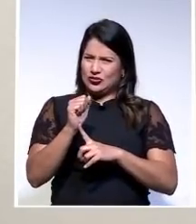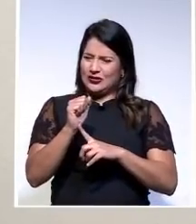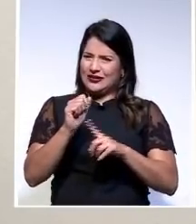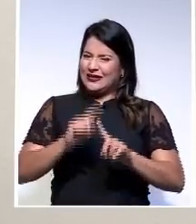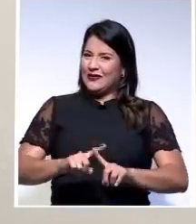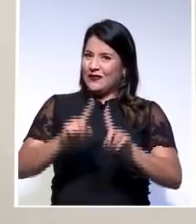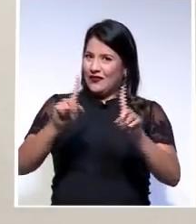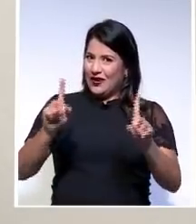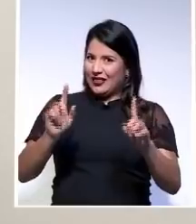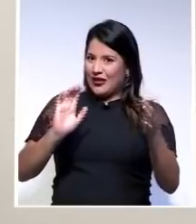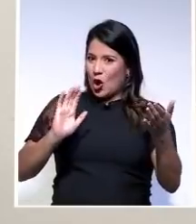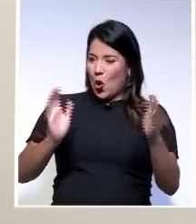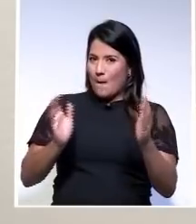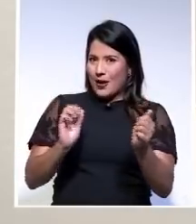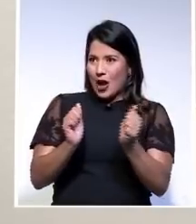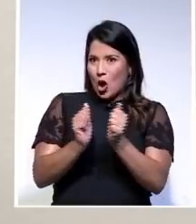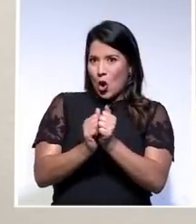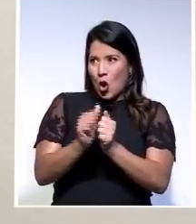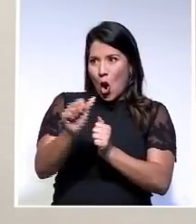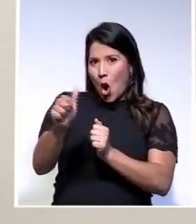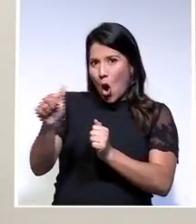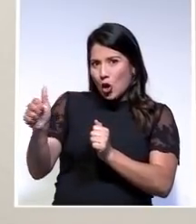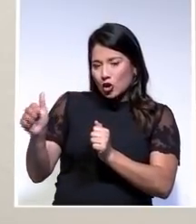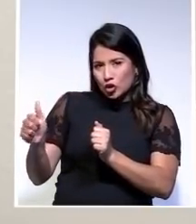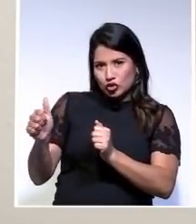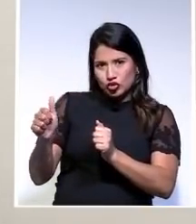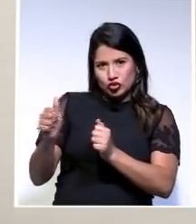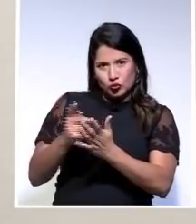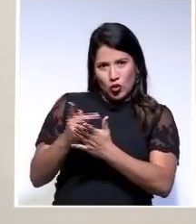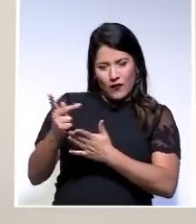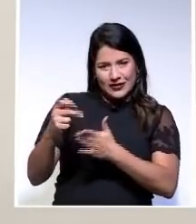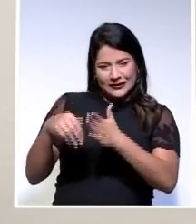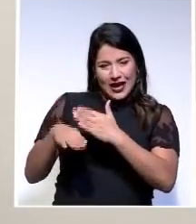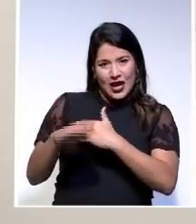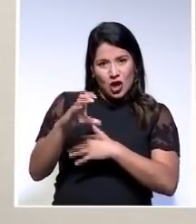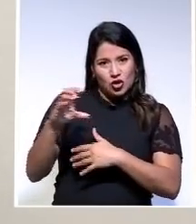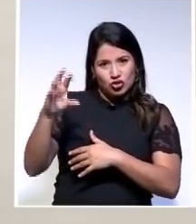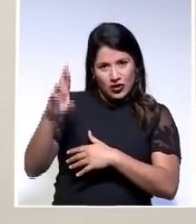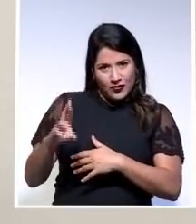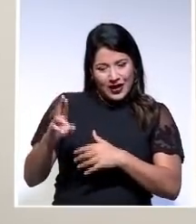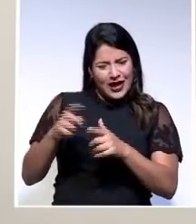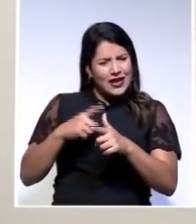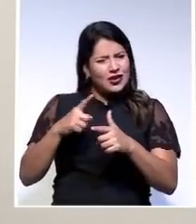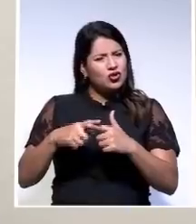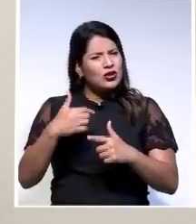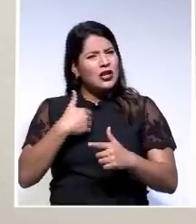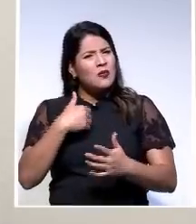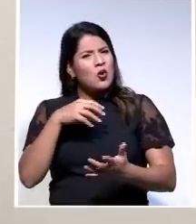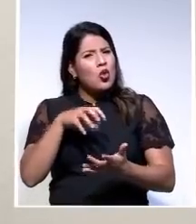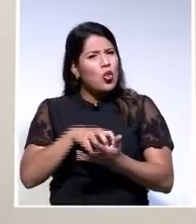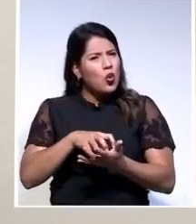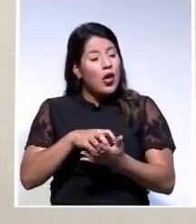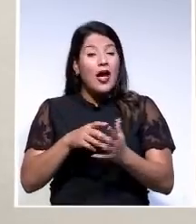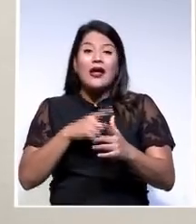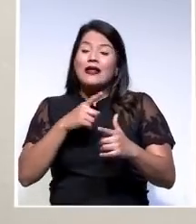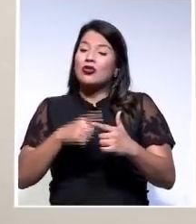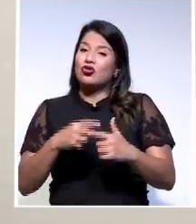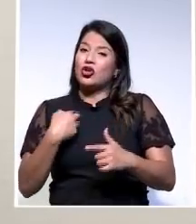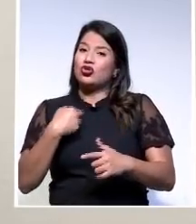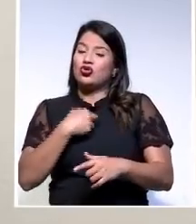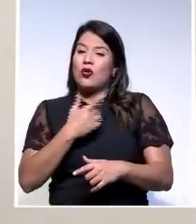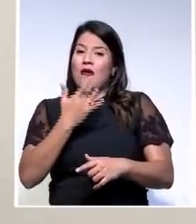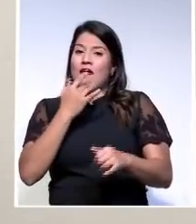cantones del país. Asimismo, encontramos sospechas y dudas que por principio democrático y de transparencia procedimos a denunciarlas